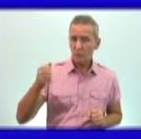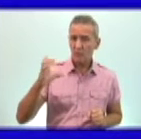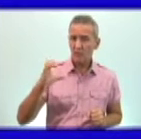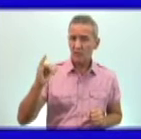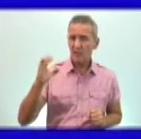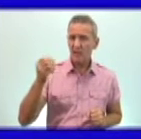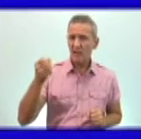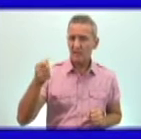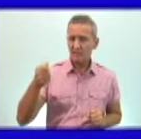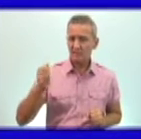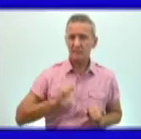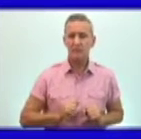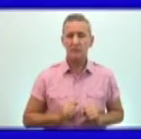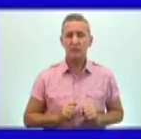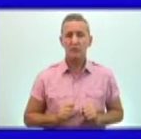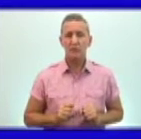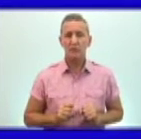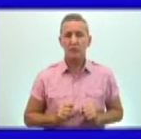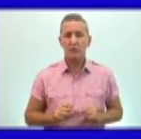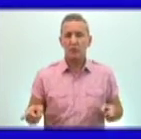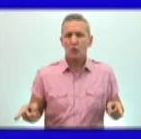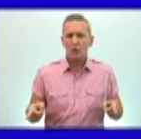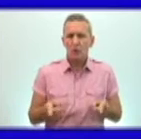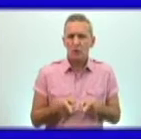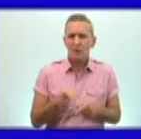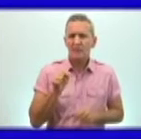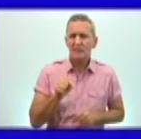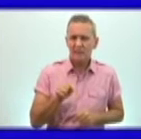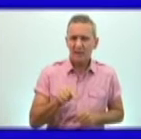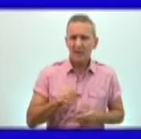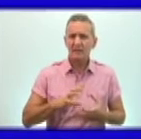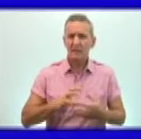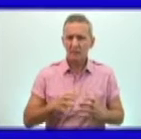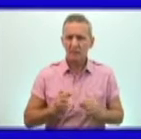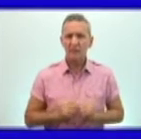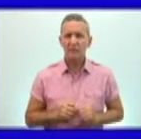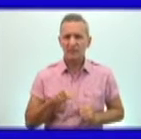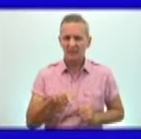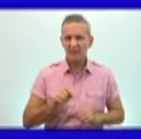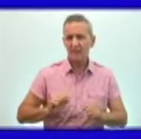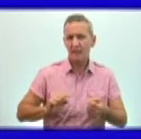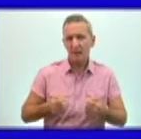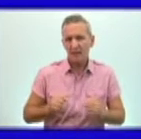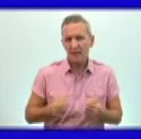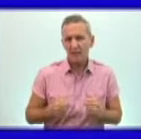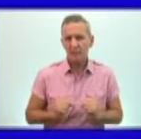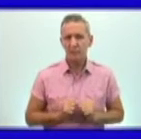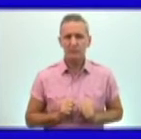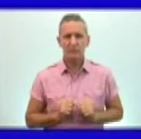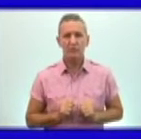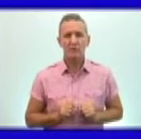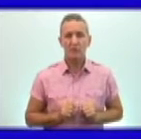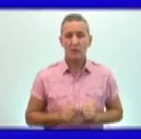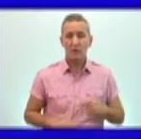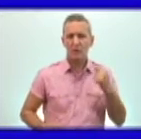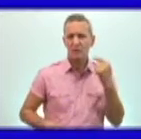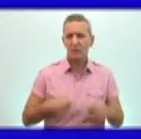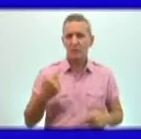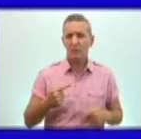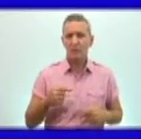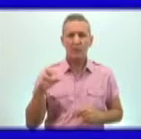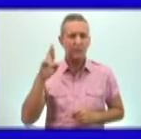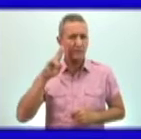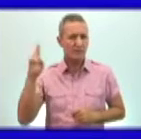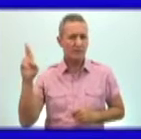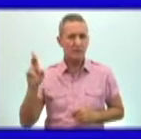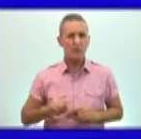que oponerse a ella. Lo reducen a ese contexto. Y esa es la manipulación que hace la contrarrevolución o aquellos que no